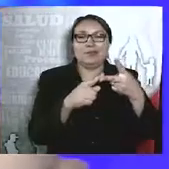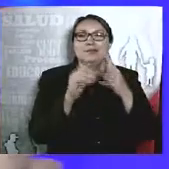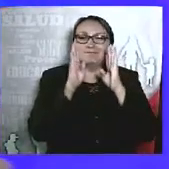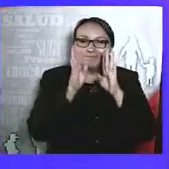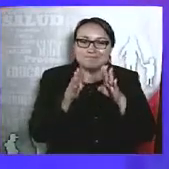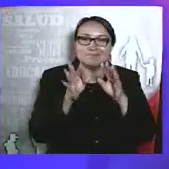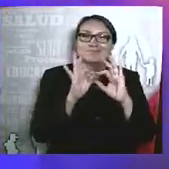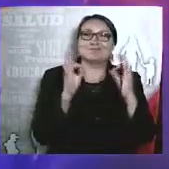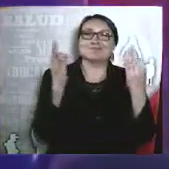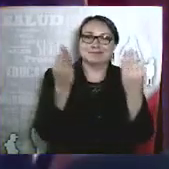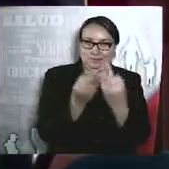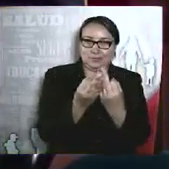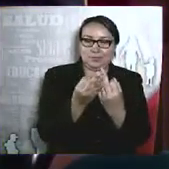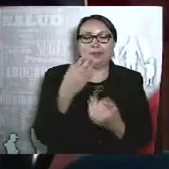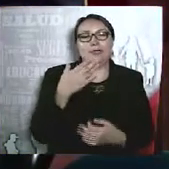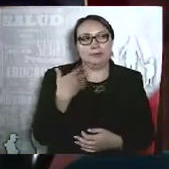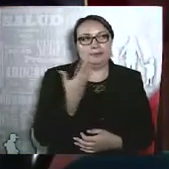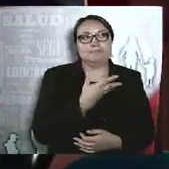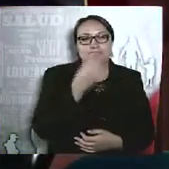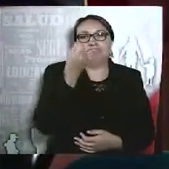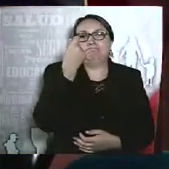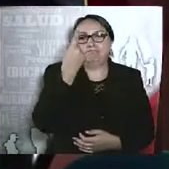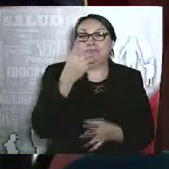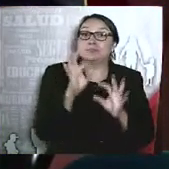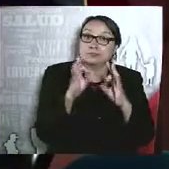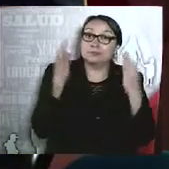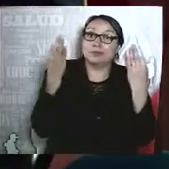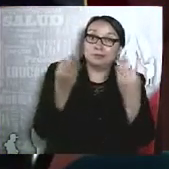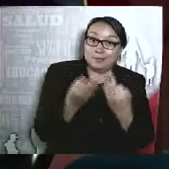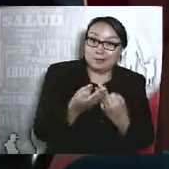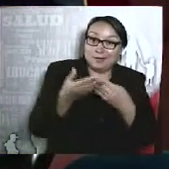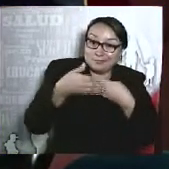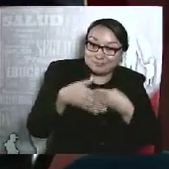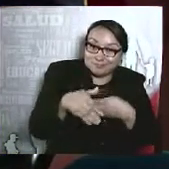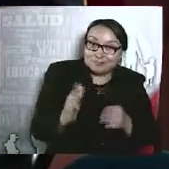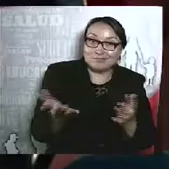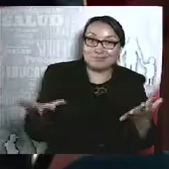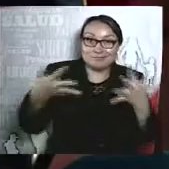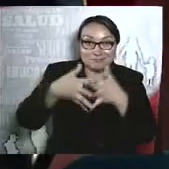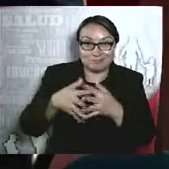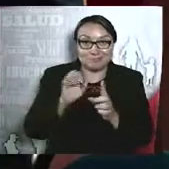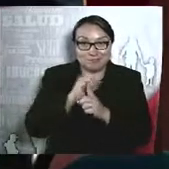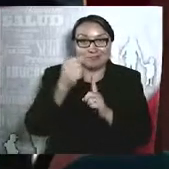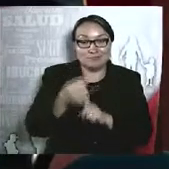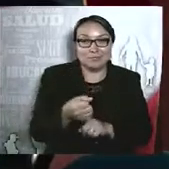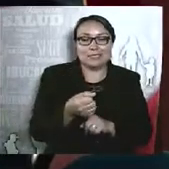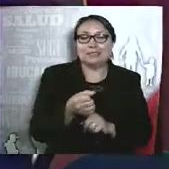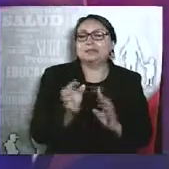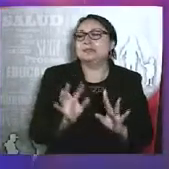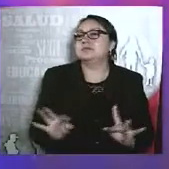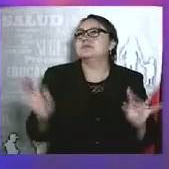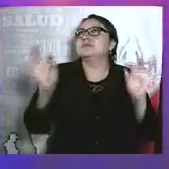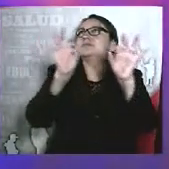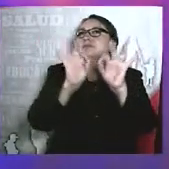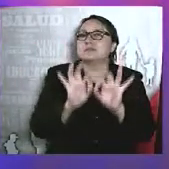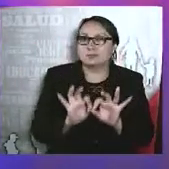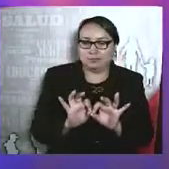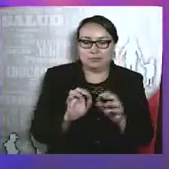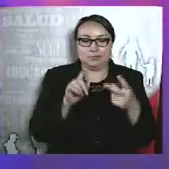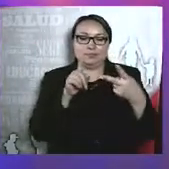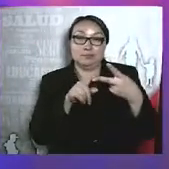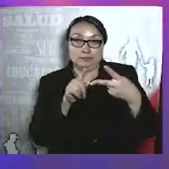Siempre hemos entendido que la familia, dentro del proceso de reintegración, es un factor o de protección o